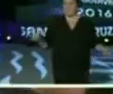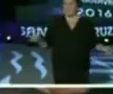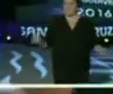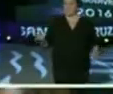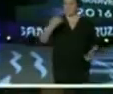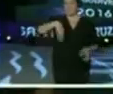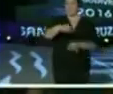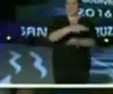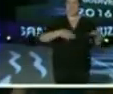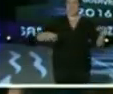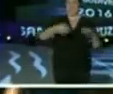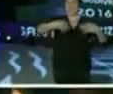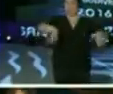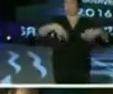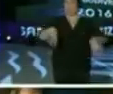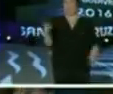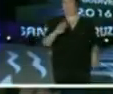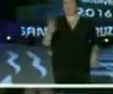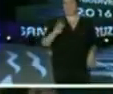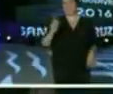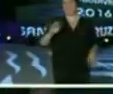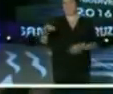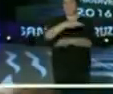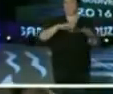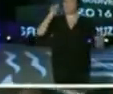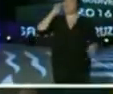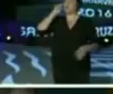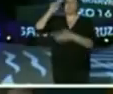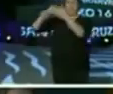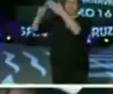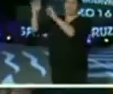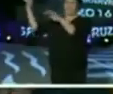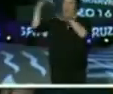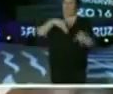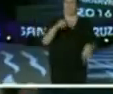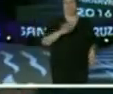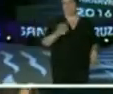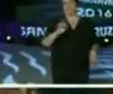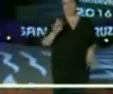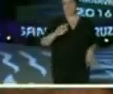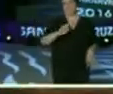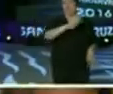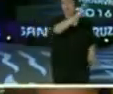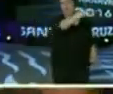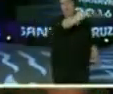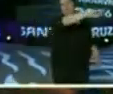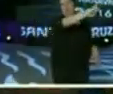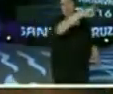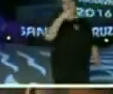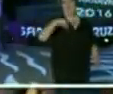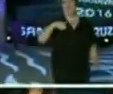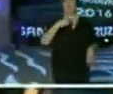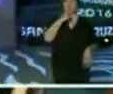unas islas normales, no somos unas islas que traemos el turismo británico y demás. No, esos son otros sitios. Aquí hemos tirado más alto,